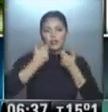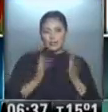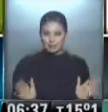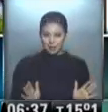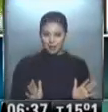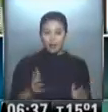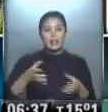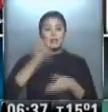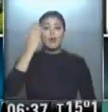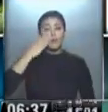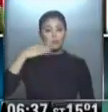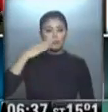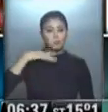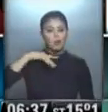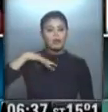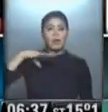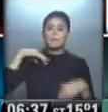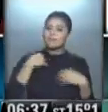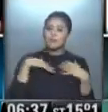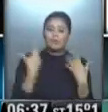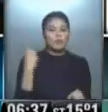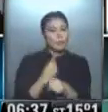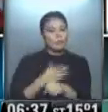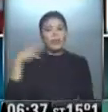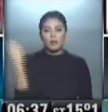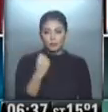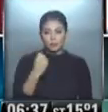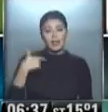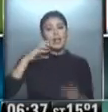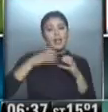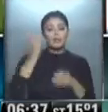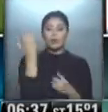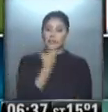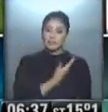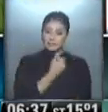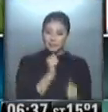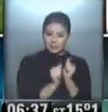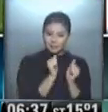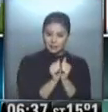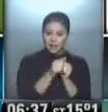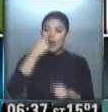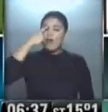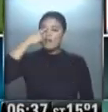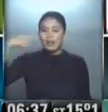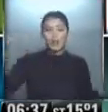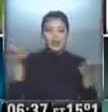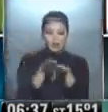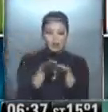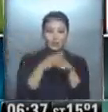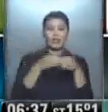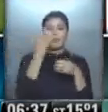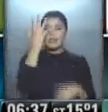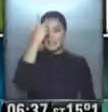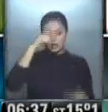inicial. Boca desperdició varias chances para liquidar el partido y Central, sobre el final, le empató. Perdieron San